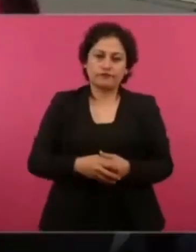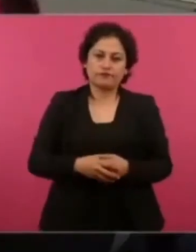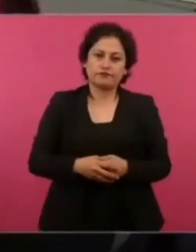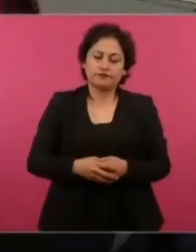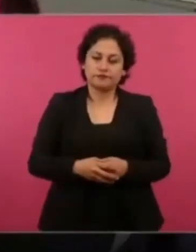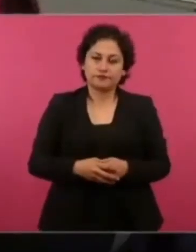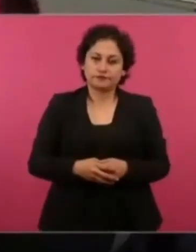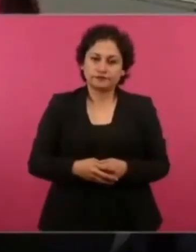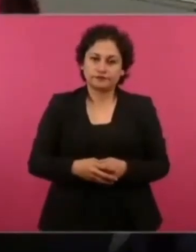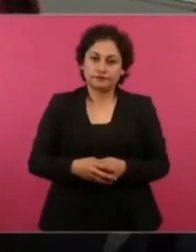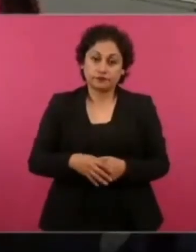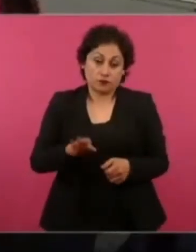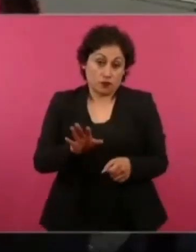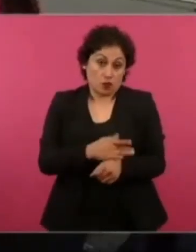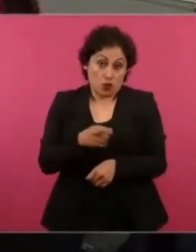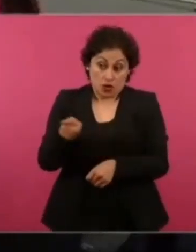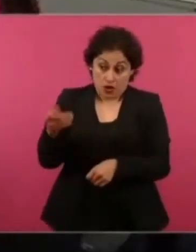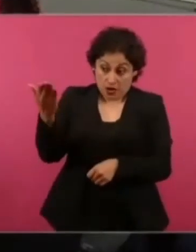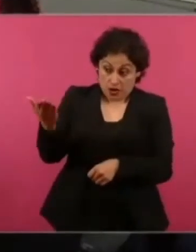que tiene un historial